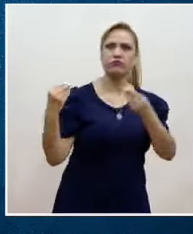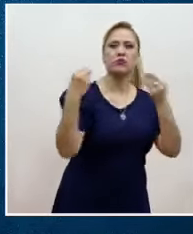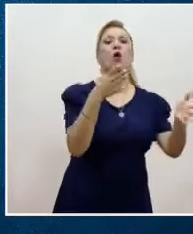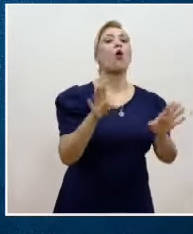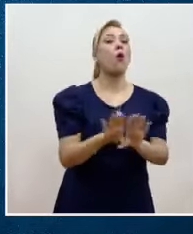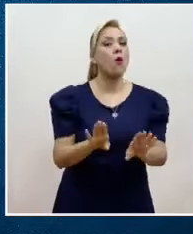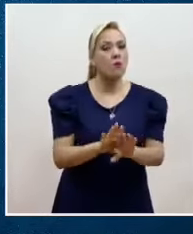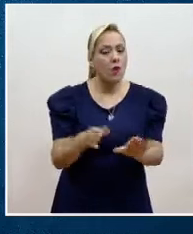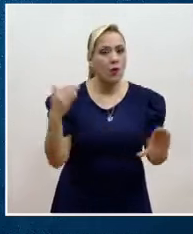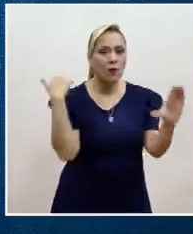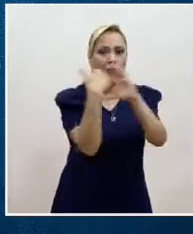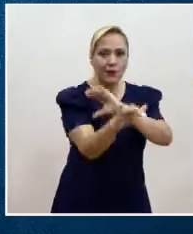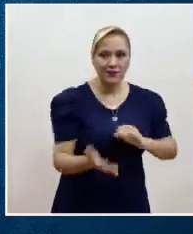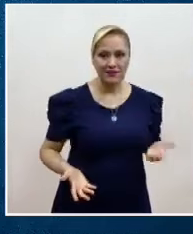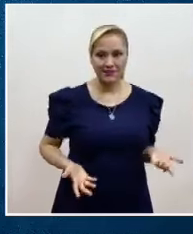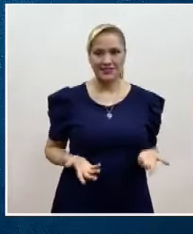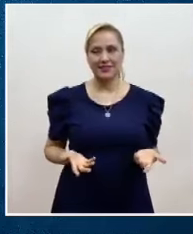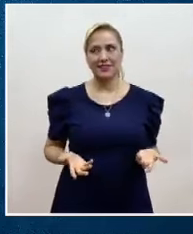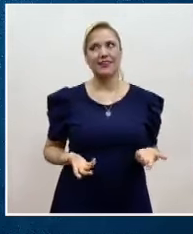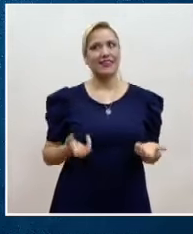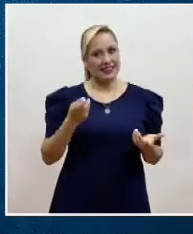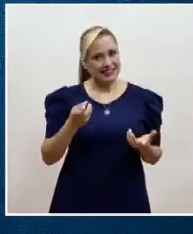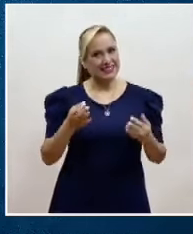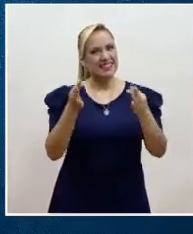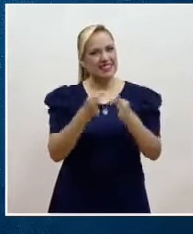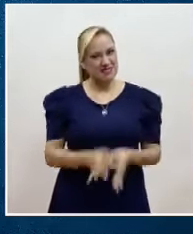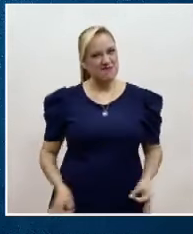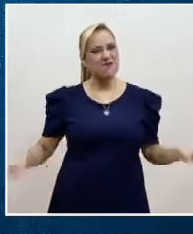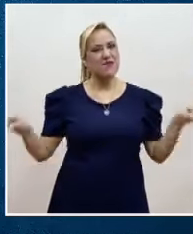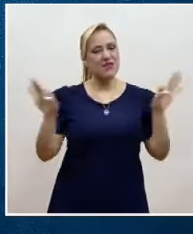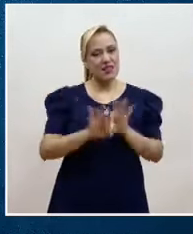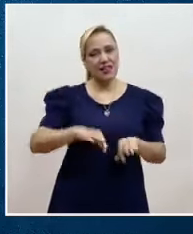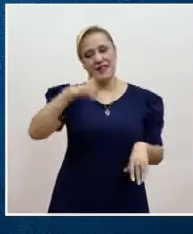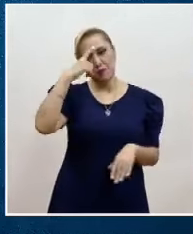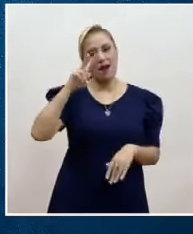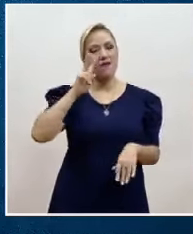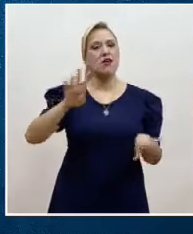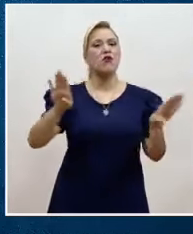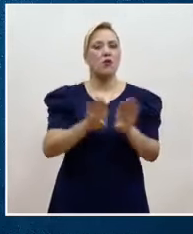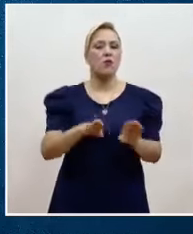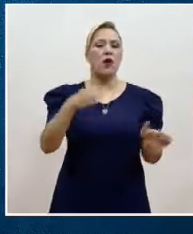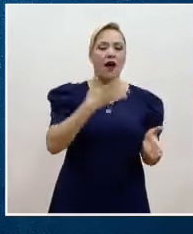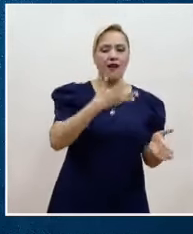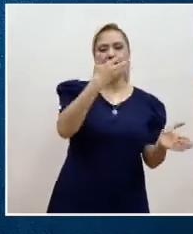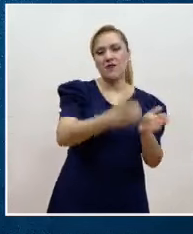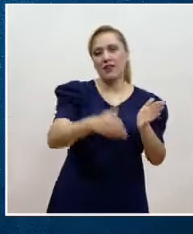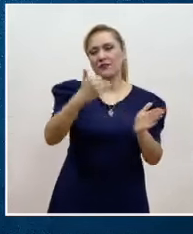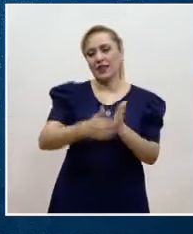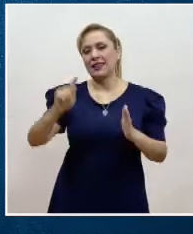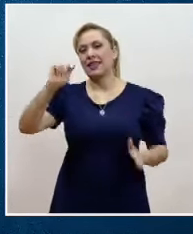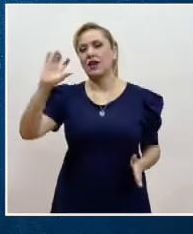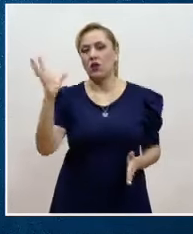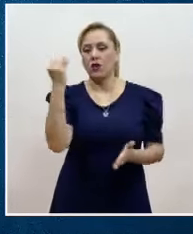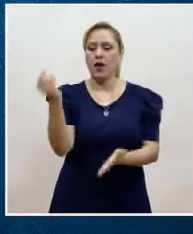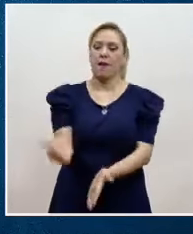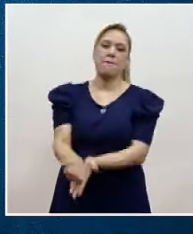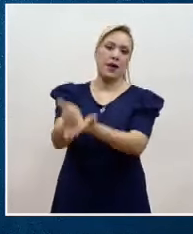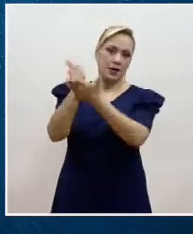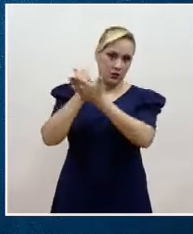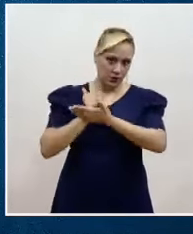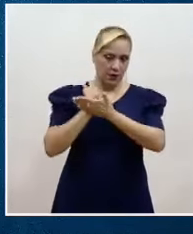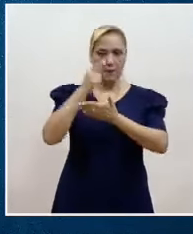ahí hay un campo importante para, pues, sí, para ver cómo es que la tecnología nos abre